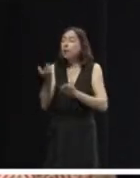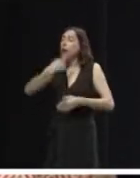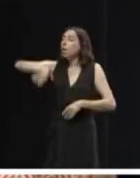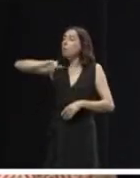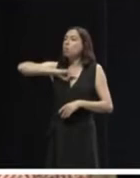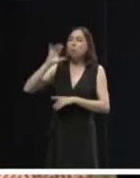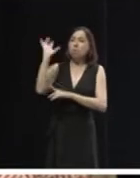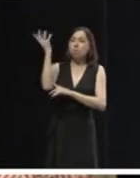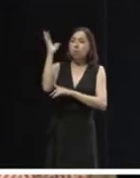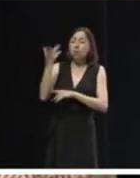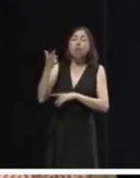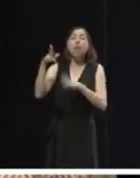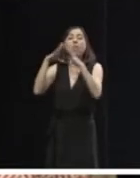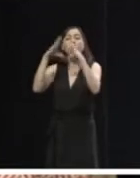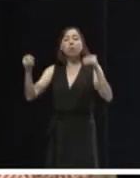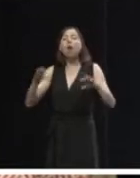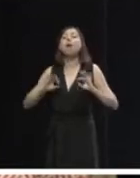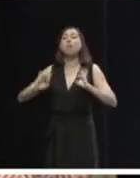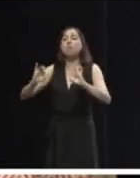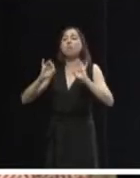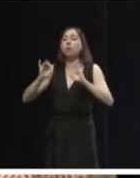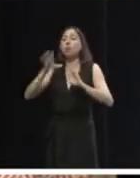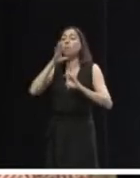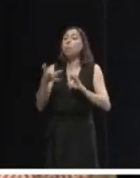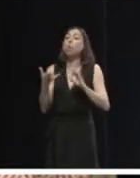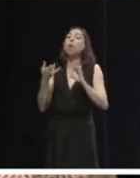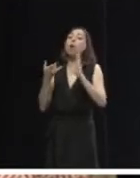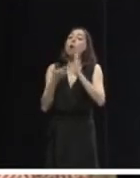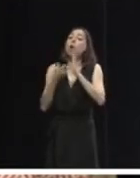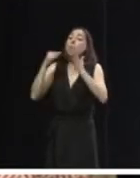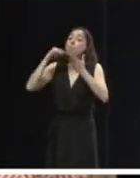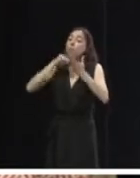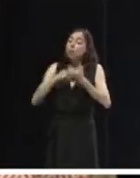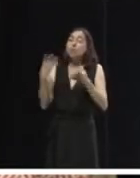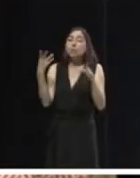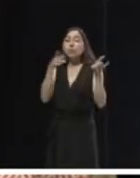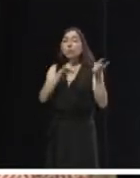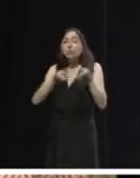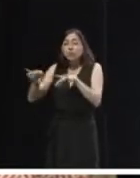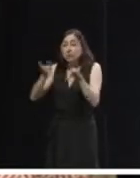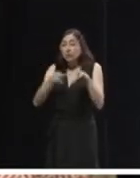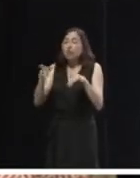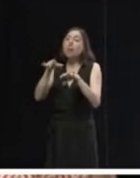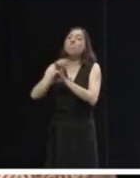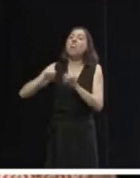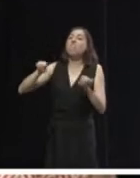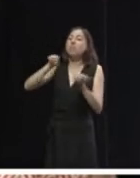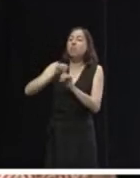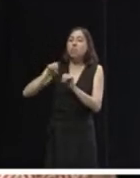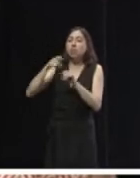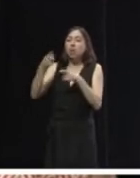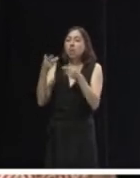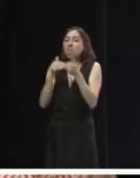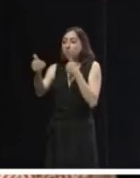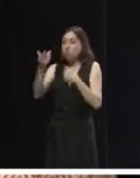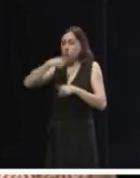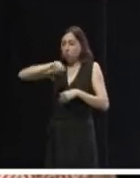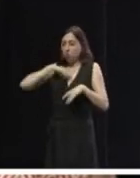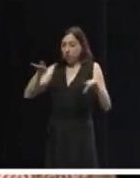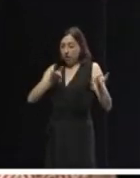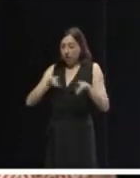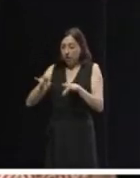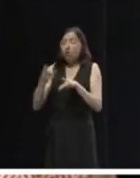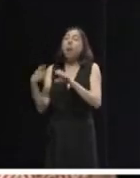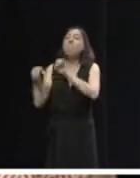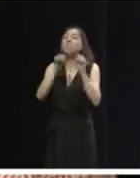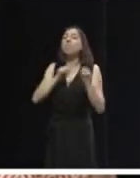en Andalucía especialmente por los procesos de desertización. Estamos defendiendo el futuro de nuestra tierra, estamos defendiendo la